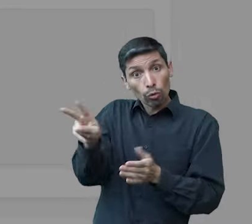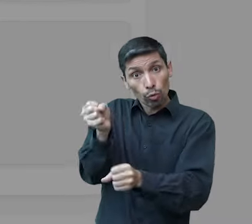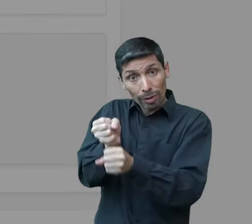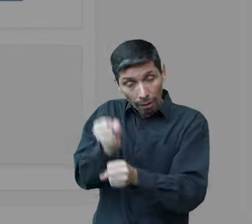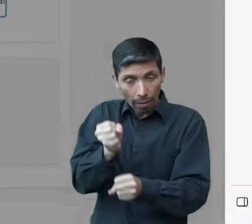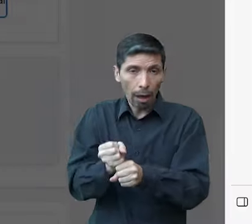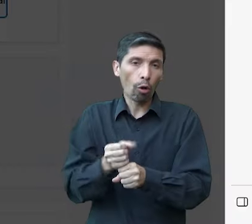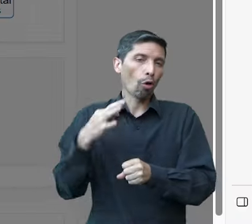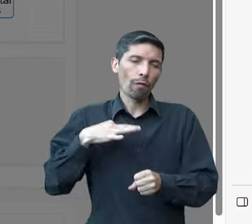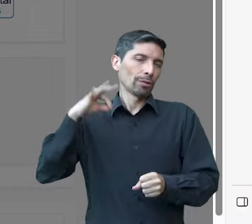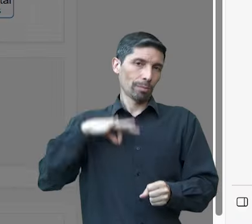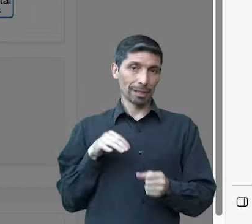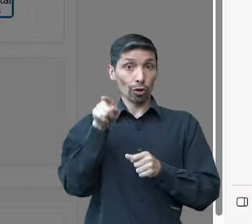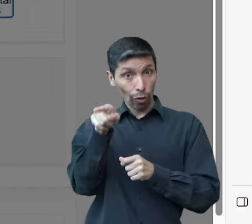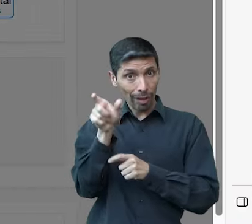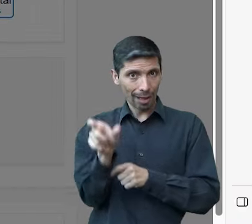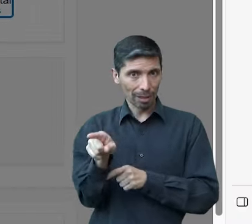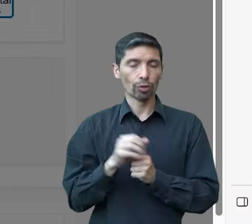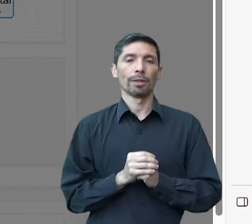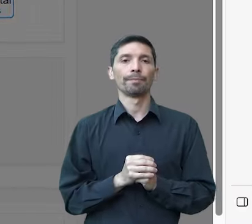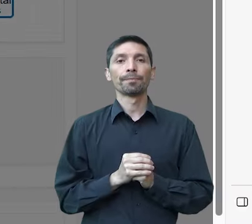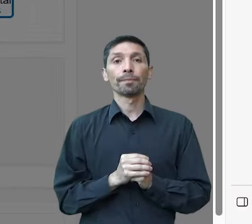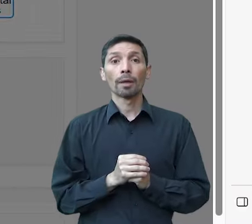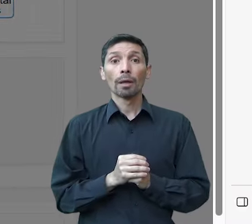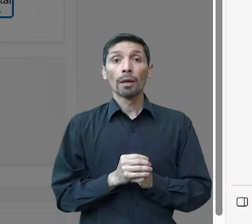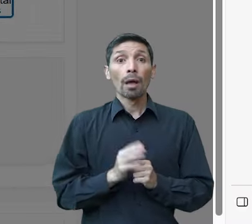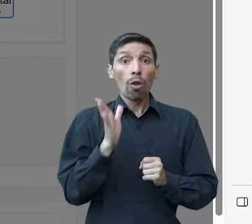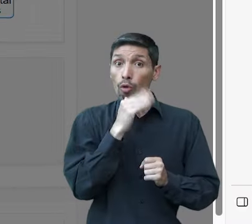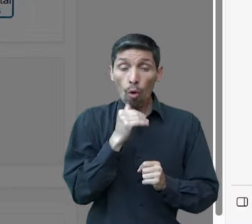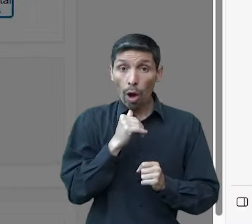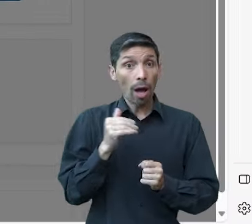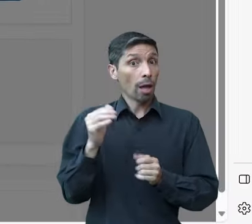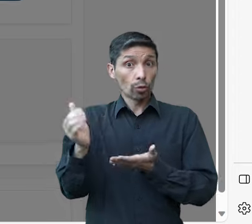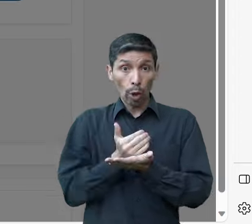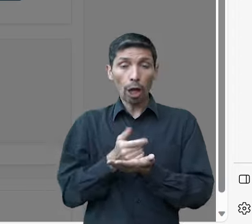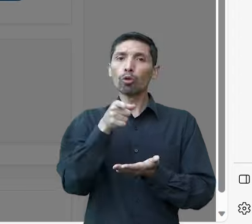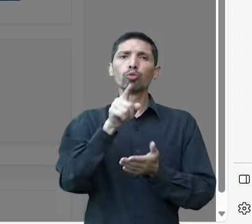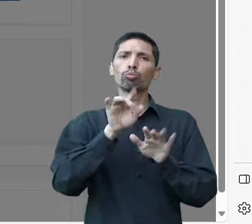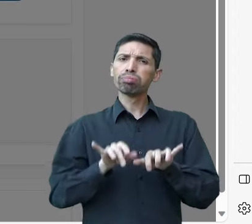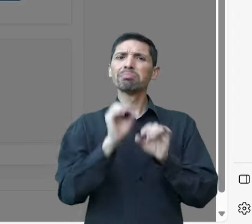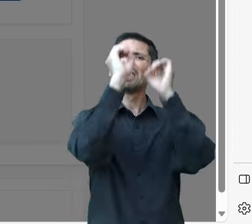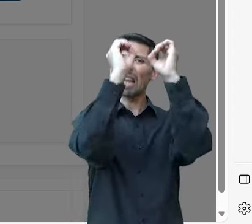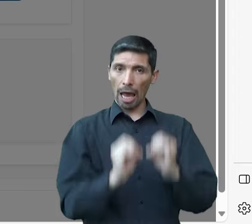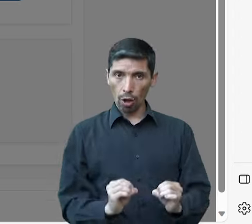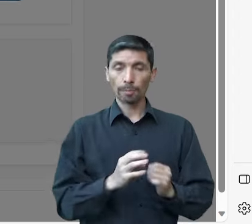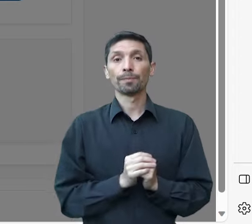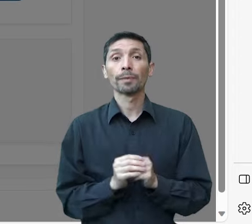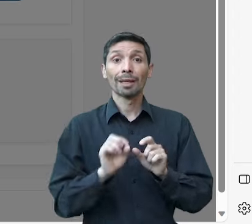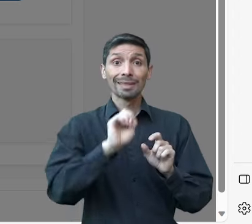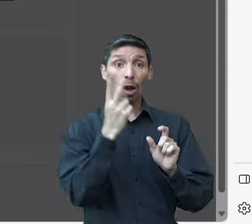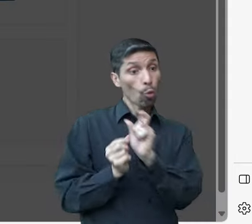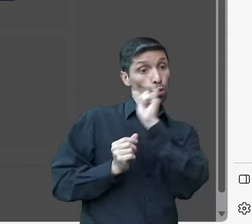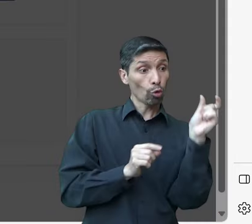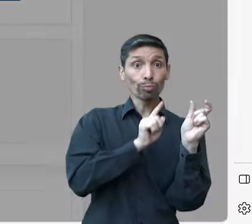completar los datos de ingresos de trabajo, jubilaciones, pensiones de ese integrante. En caso de no tener ingresos, digita